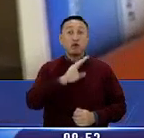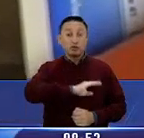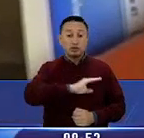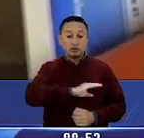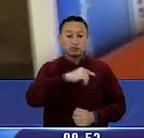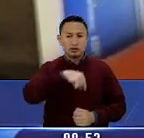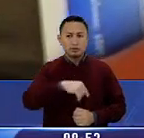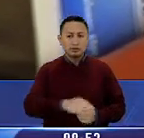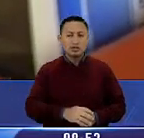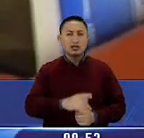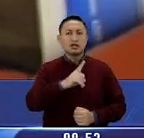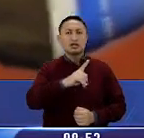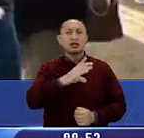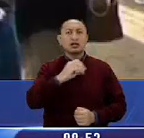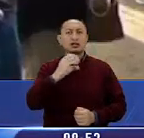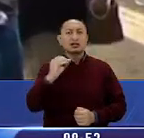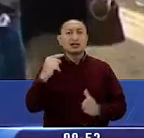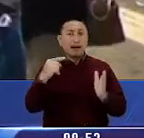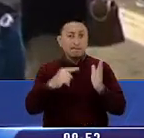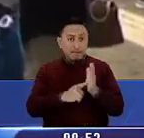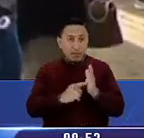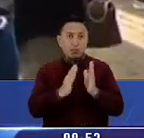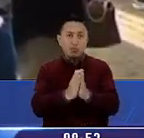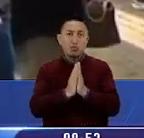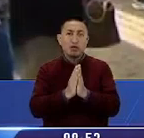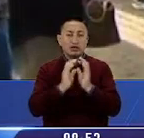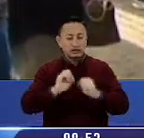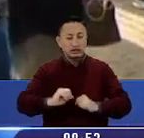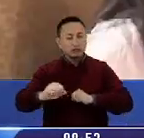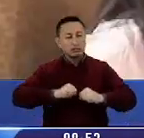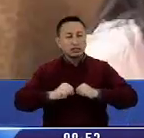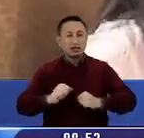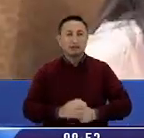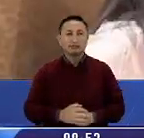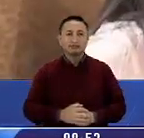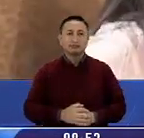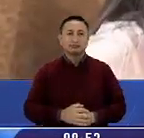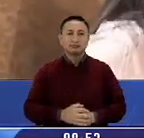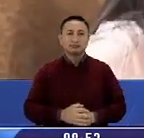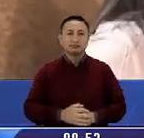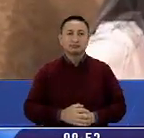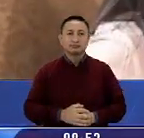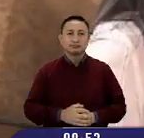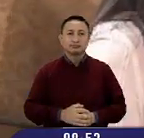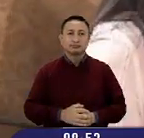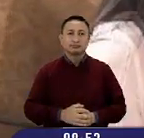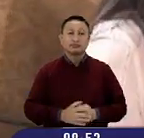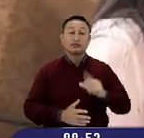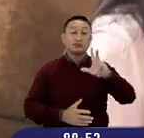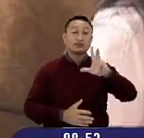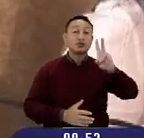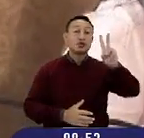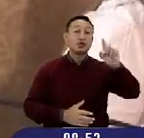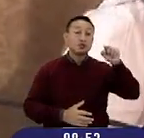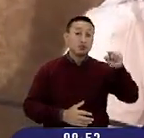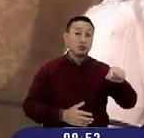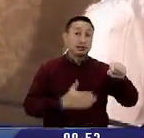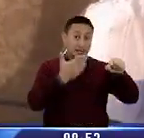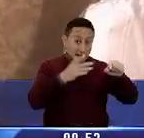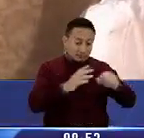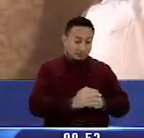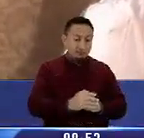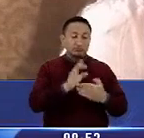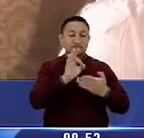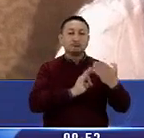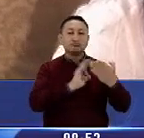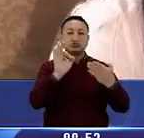más de 100.000 solicitudes para realizar este trámite, de las cuales se han atendido un total de 32.000 y se encuentran